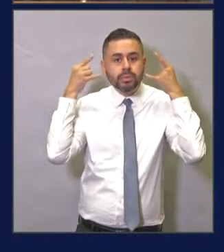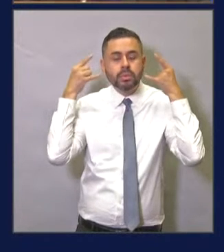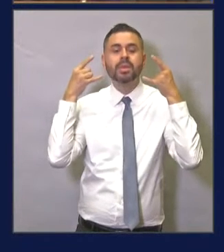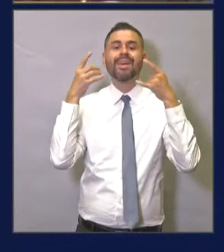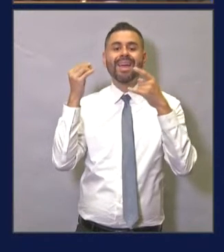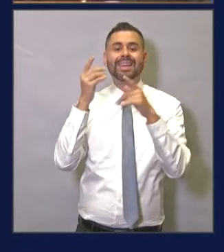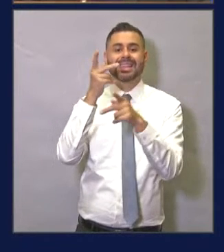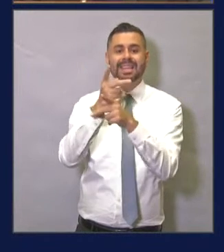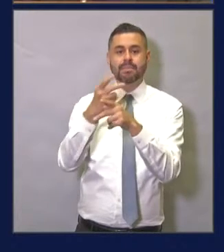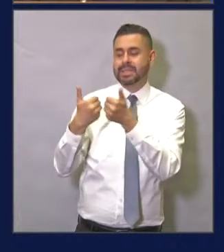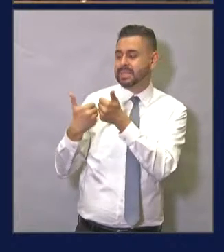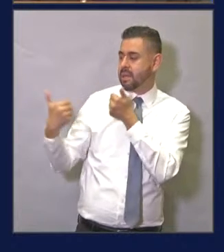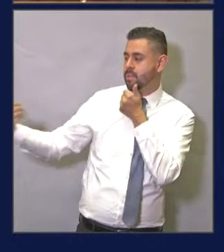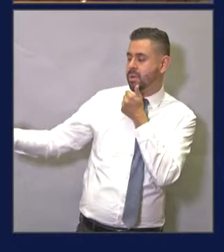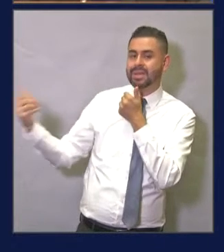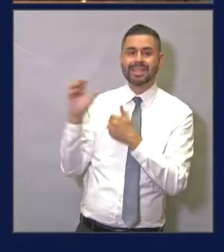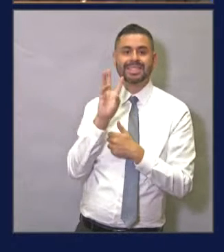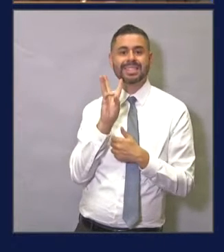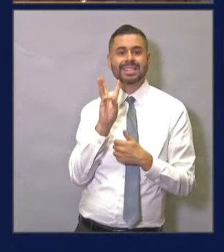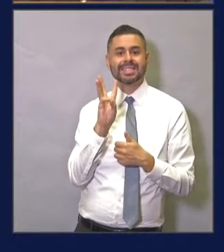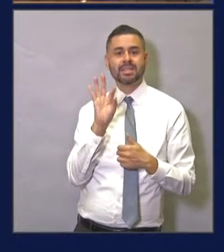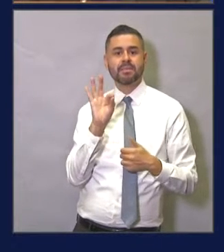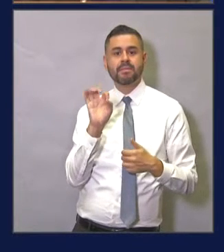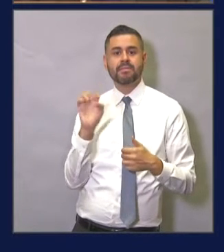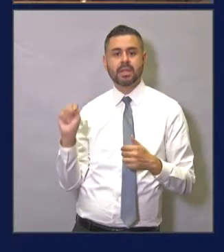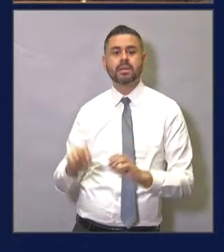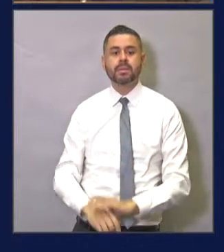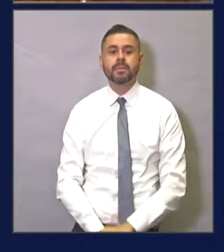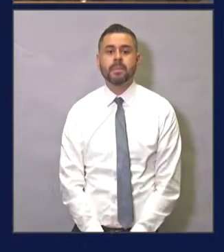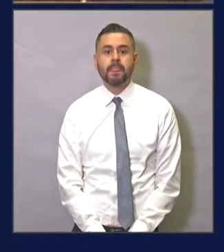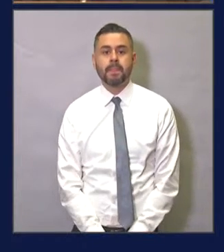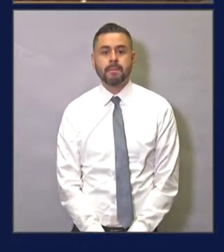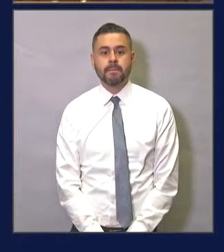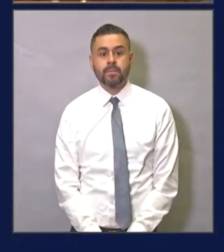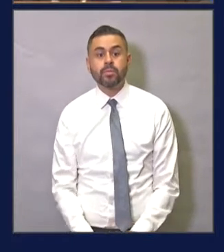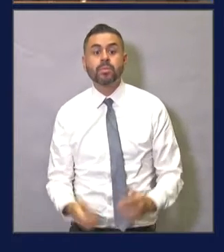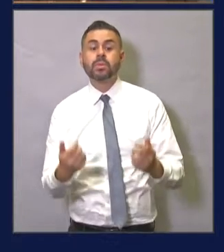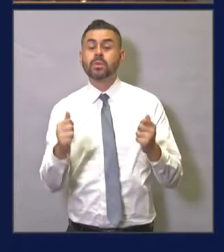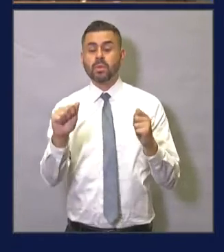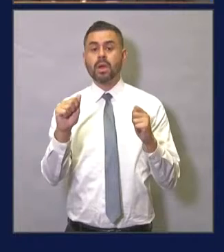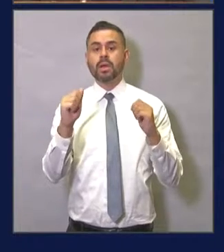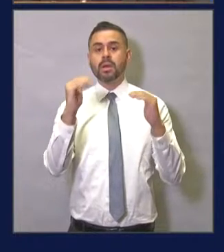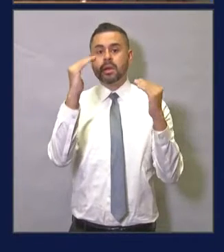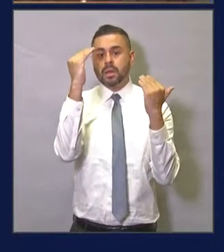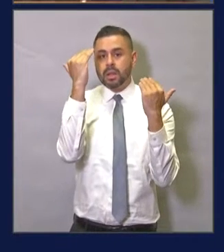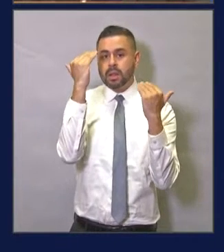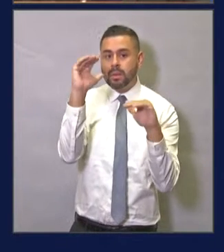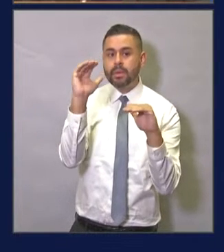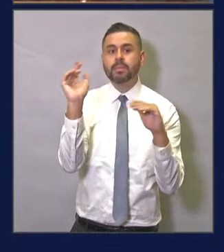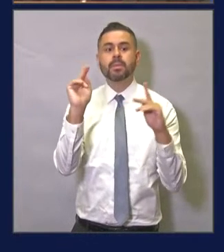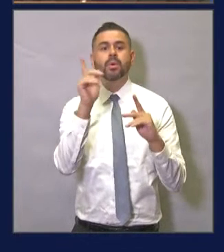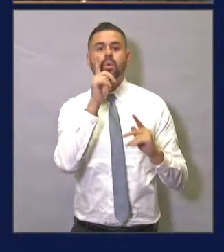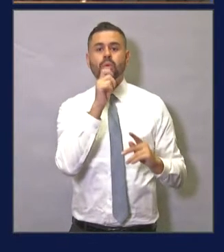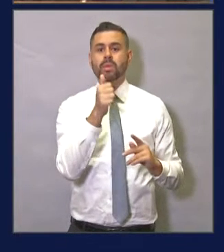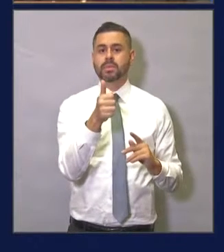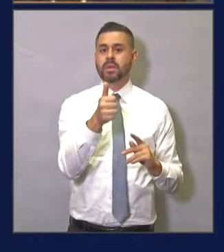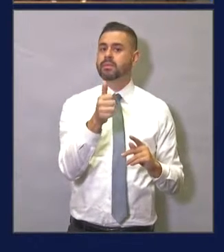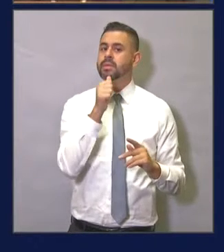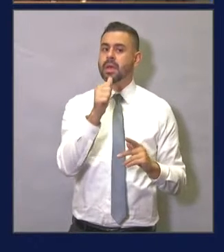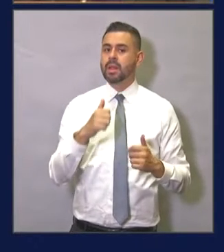use una cubierta para la cara. Y limite estar cerca de personas que no sean de su